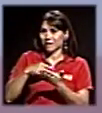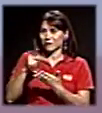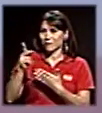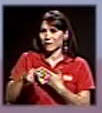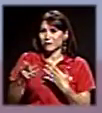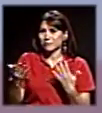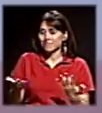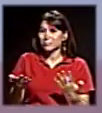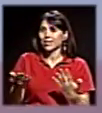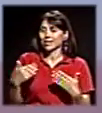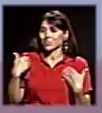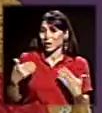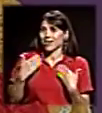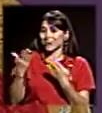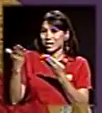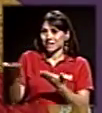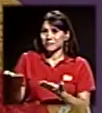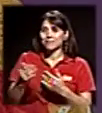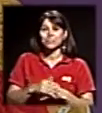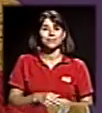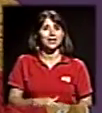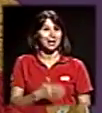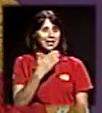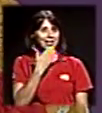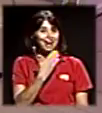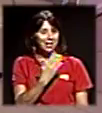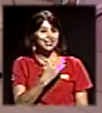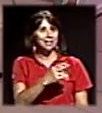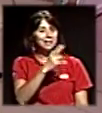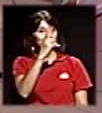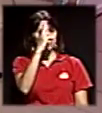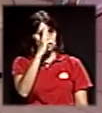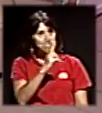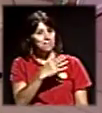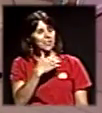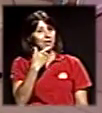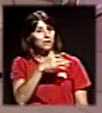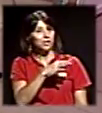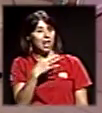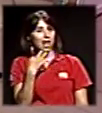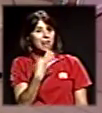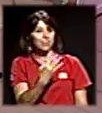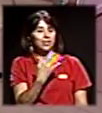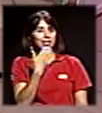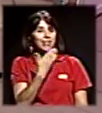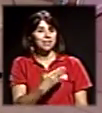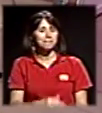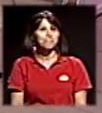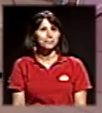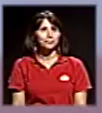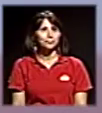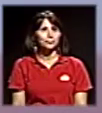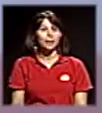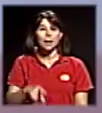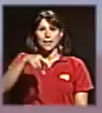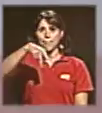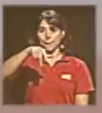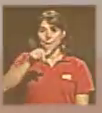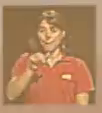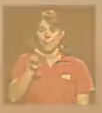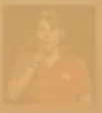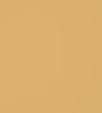es una alegría tenerte acá muchas Es un honor que me haas un invitado Muchas gracias parinama quiere